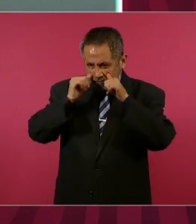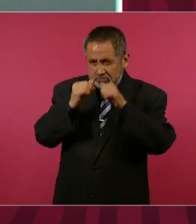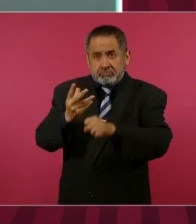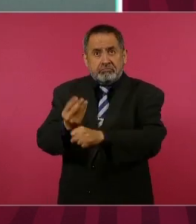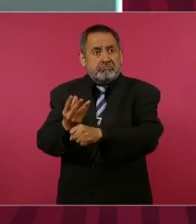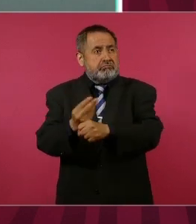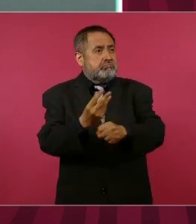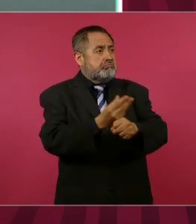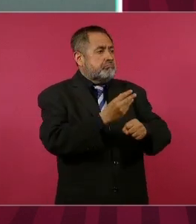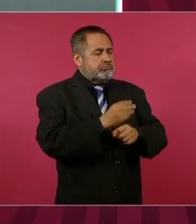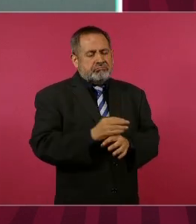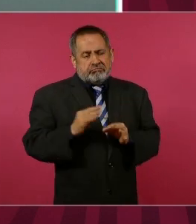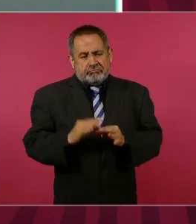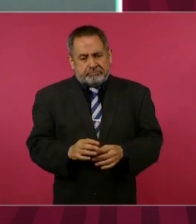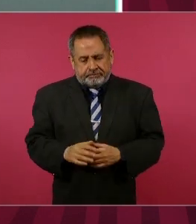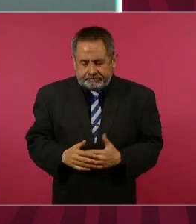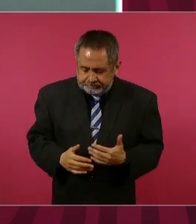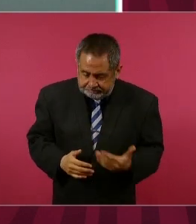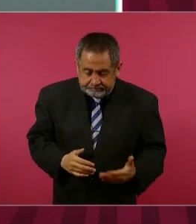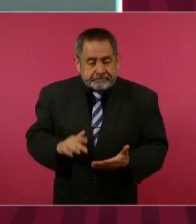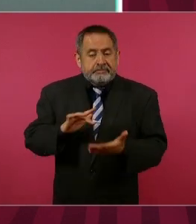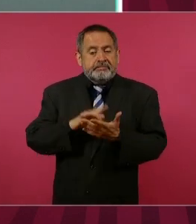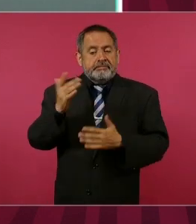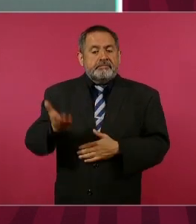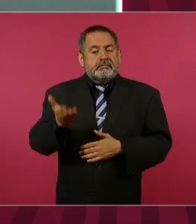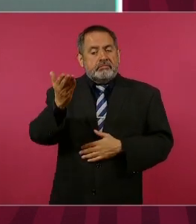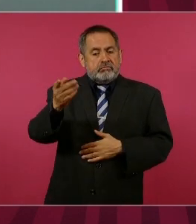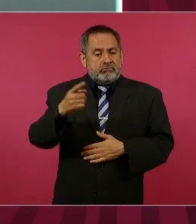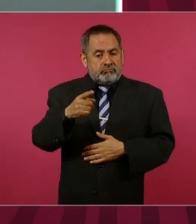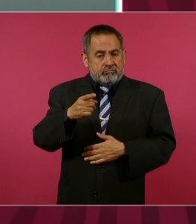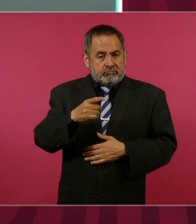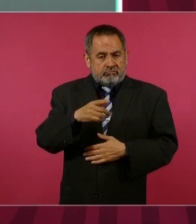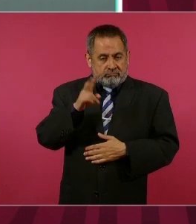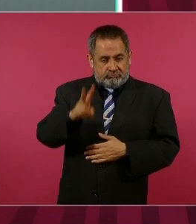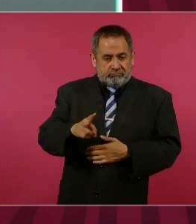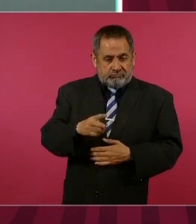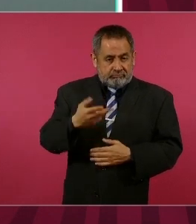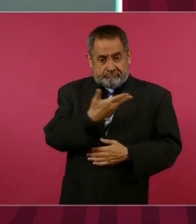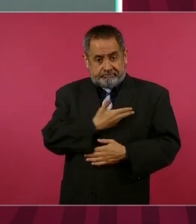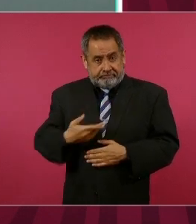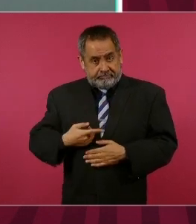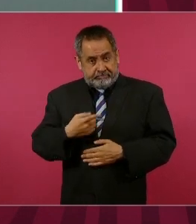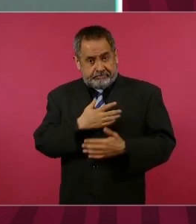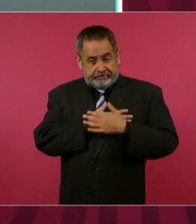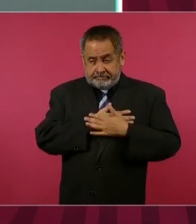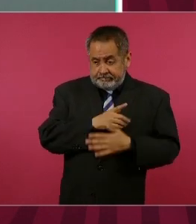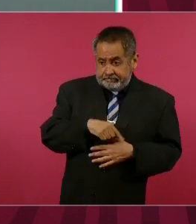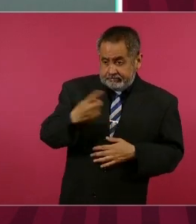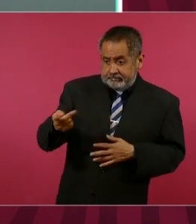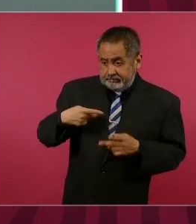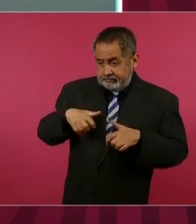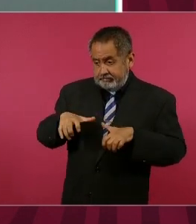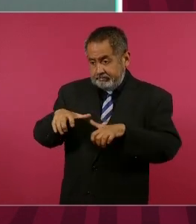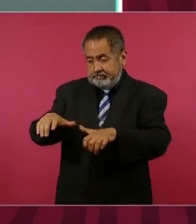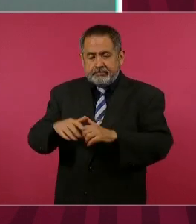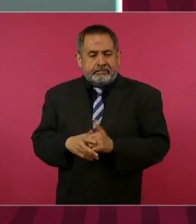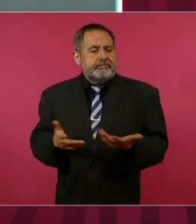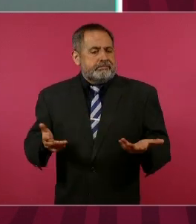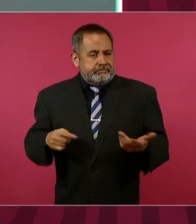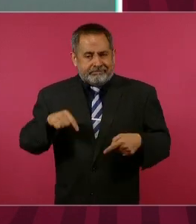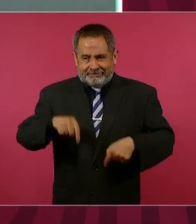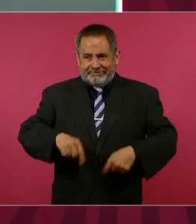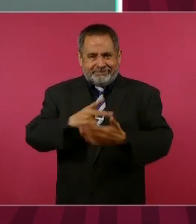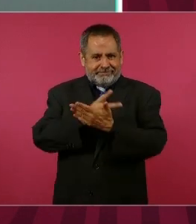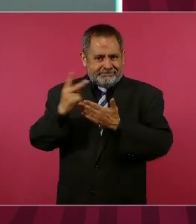así como gracias a su profundo amor al pueblo, señor presidente, a través de la clínica